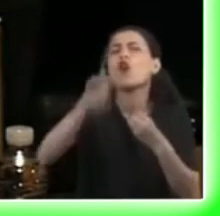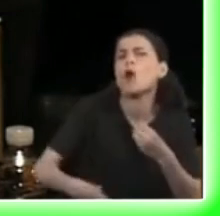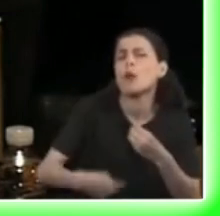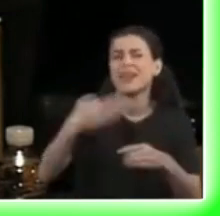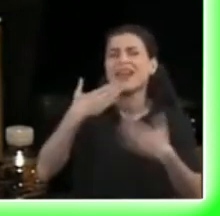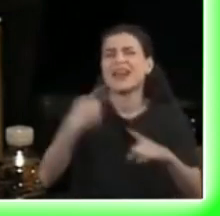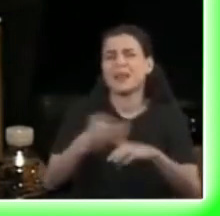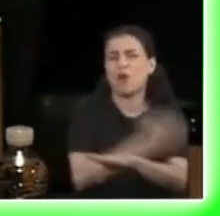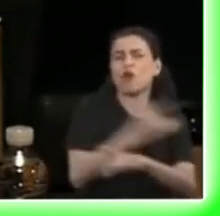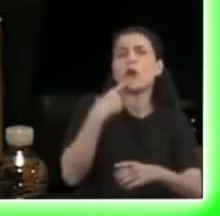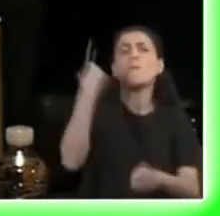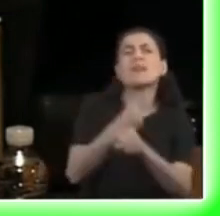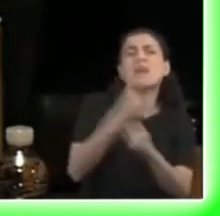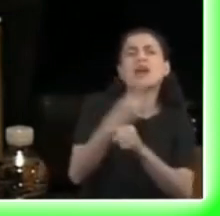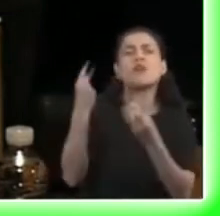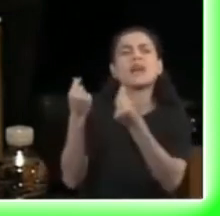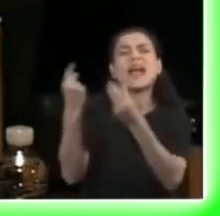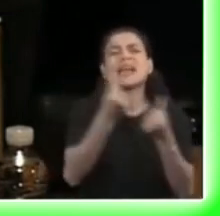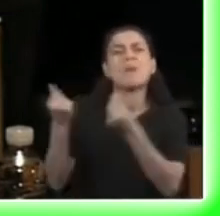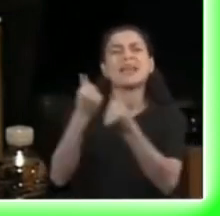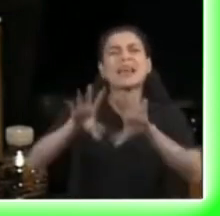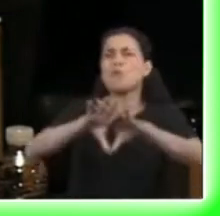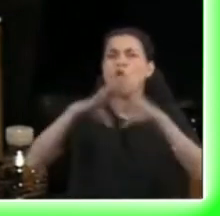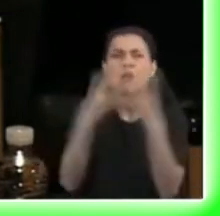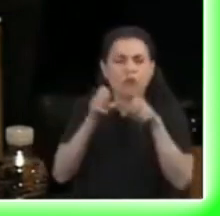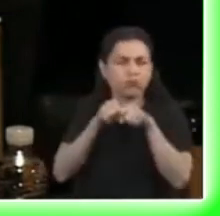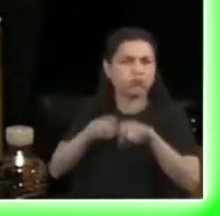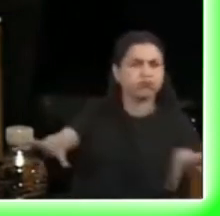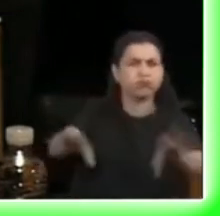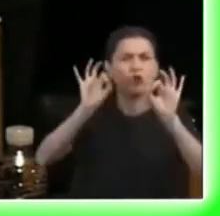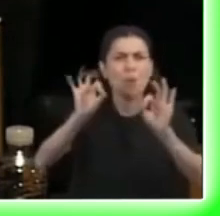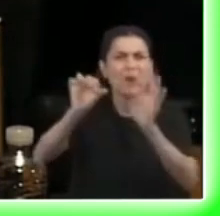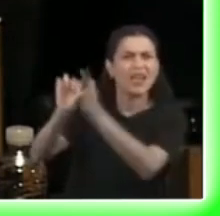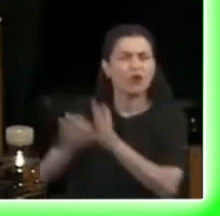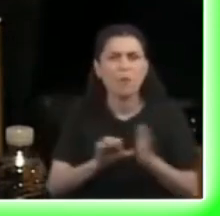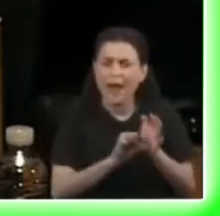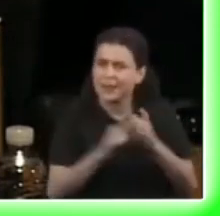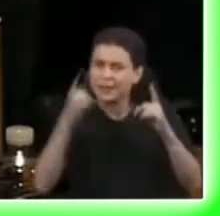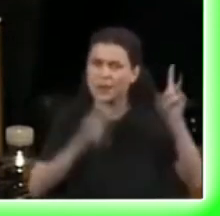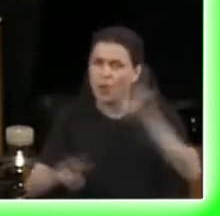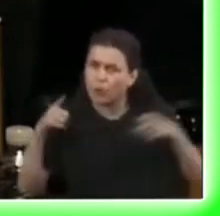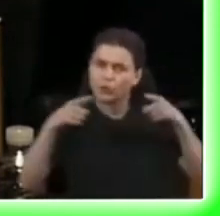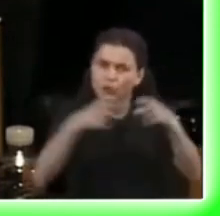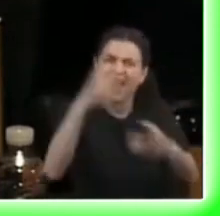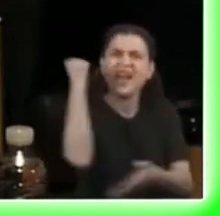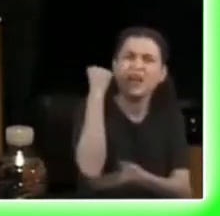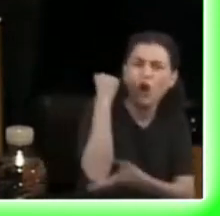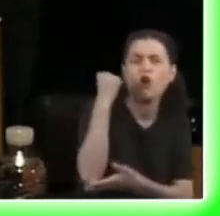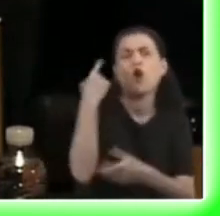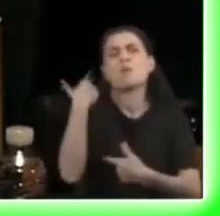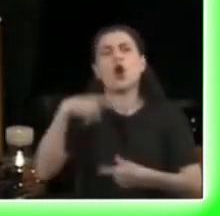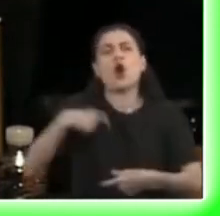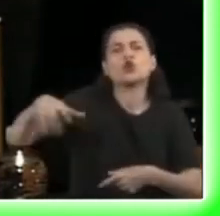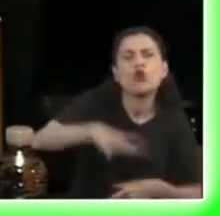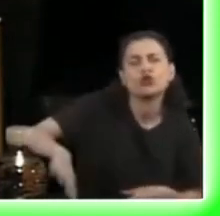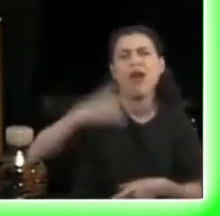del capitalismo de libre empresa a lo largo y a lo ancho del mundo, que apuntaló a la humanidad en lo económico, en lo social, en lo científico, en lo cultural